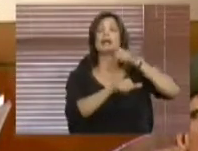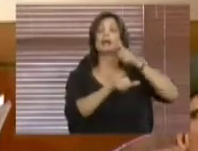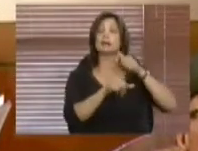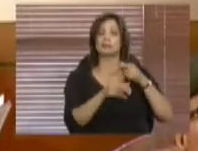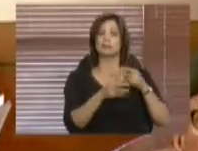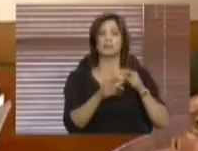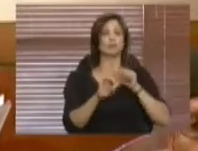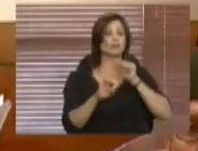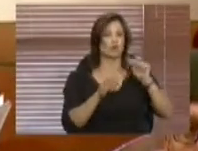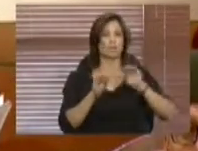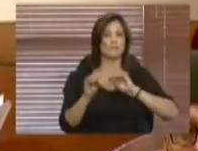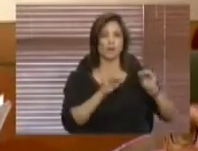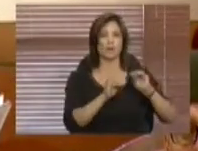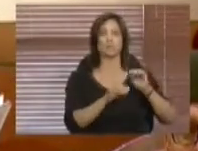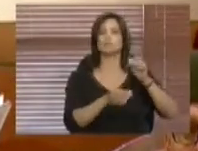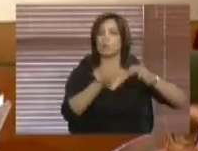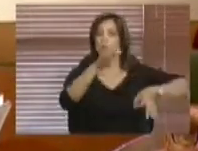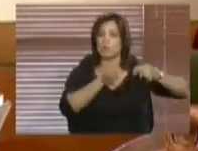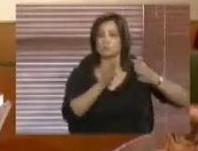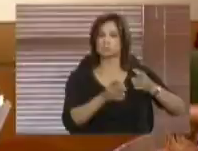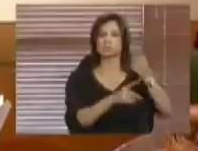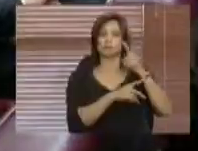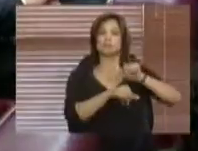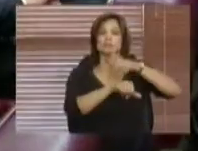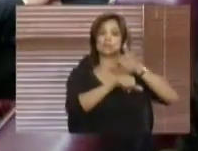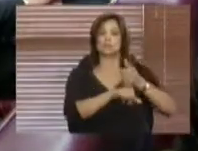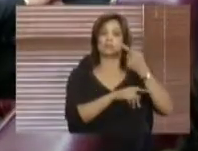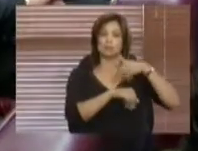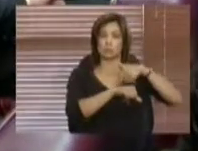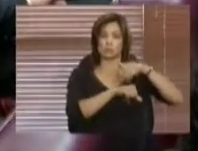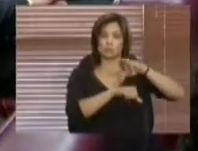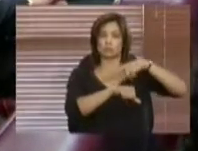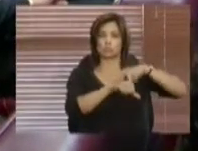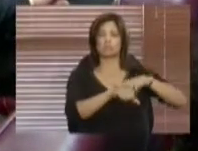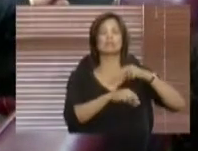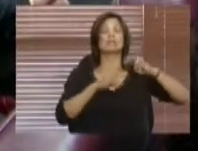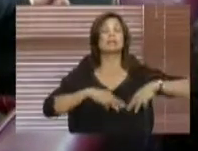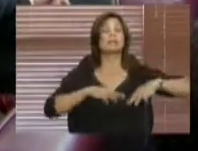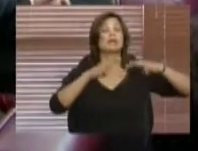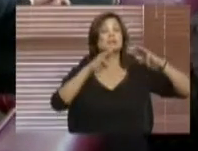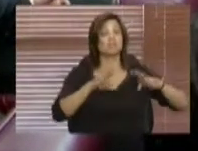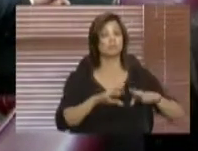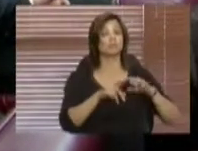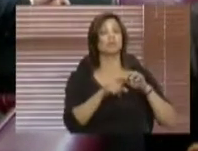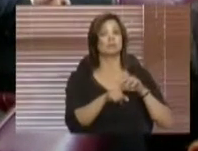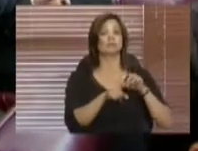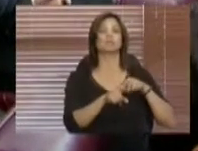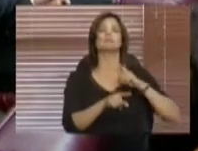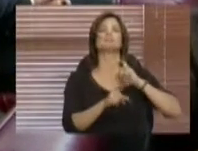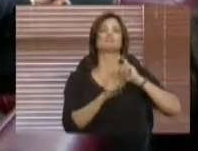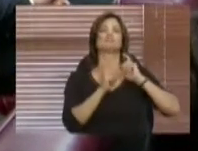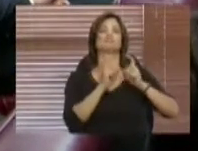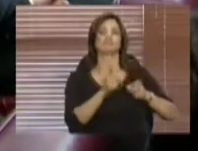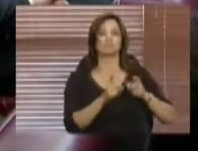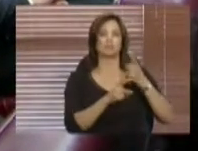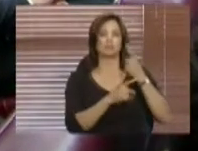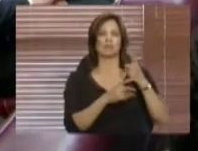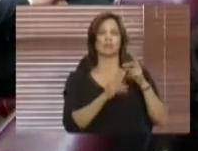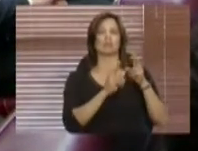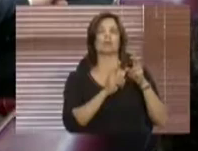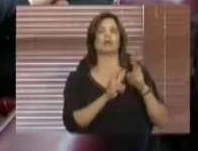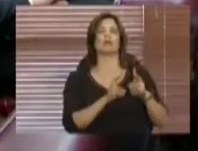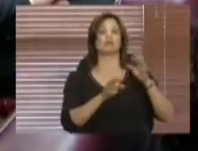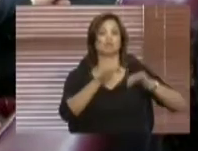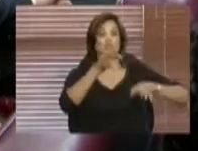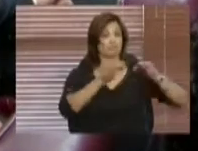la inamovilidad de los jueces, instituyó el Consejo Nacional de la Magistratura y otorgó a la Honorable